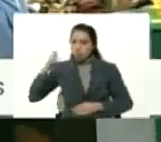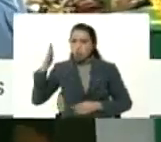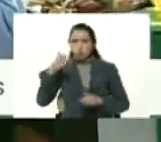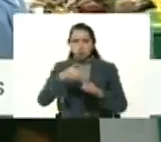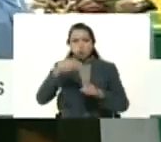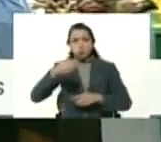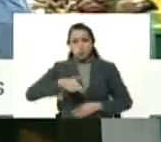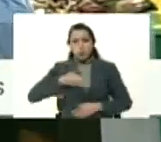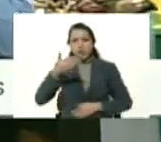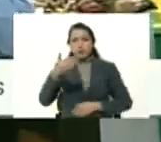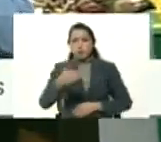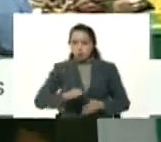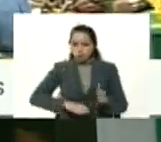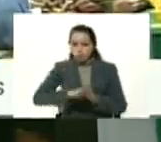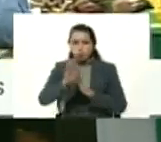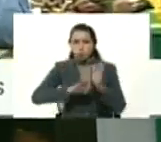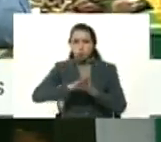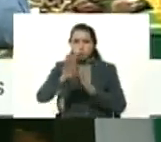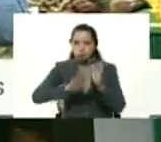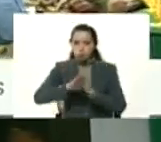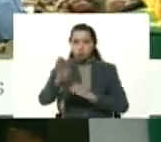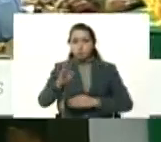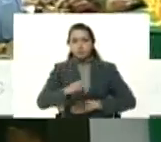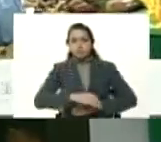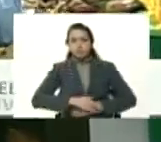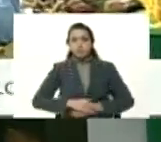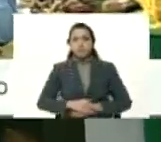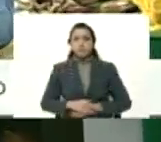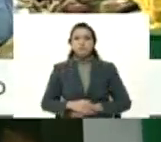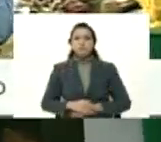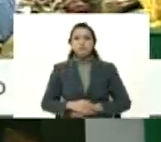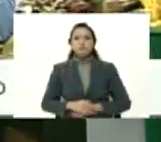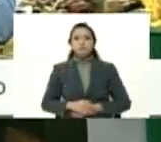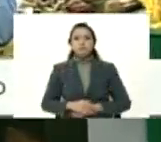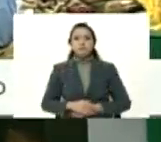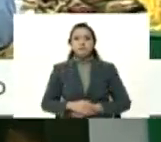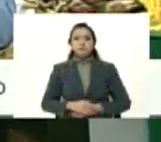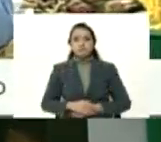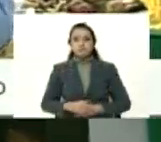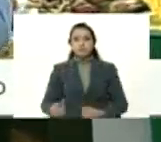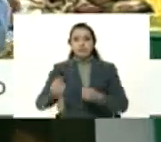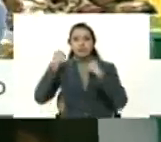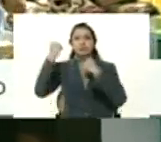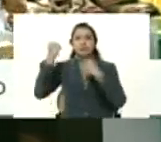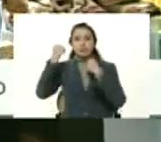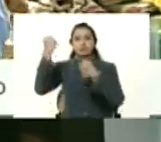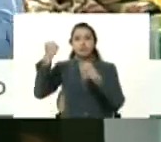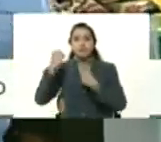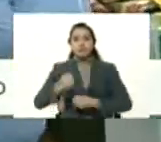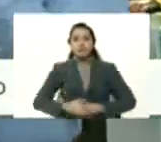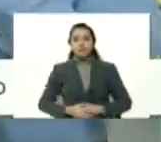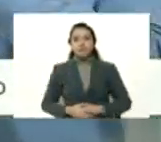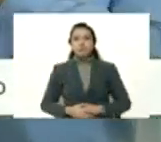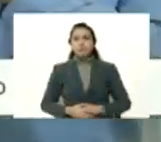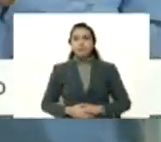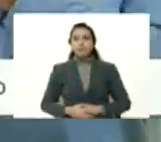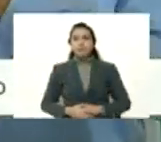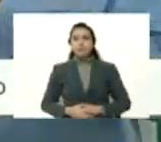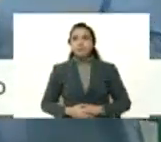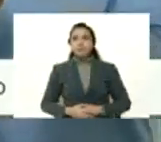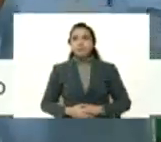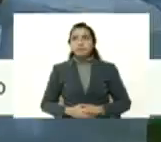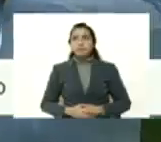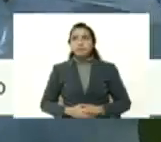podamos. Producir, producir, producir. Vencer, vencer, vencer. Bueno, aquí con